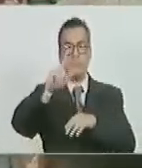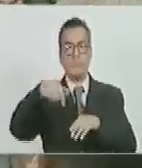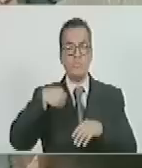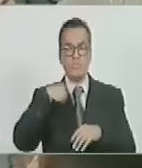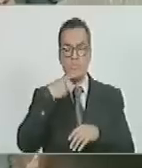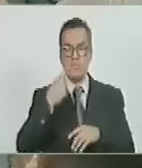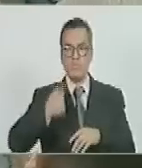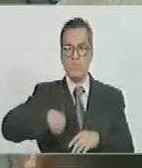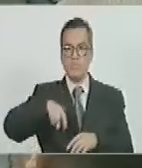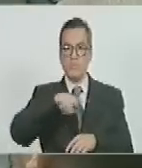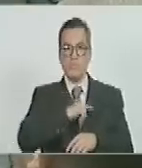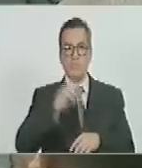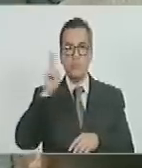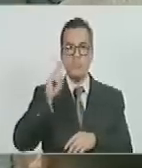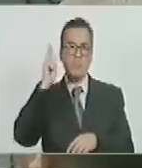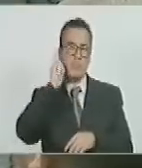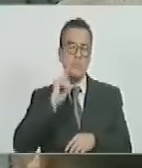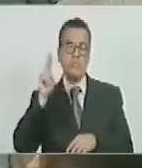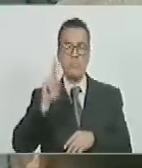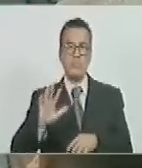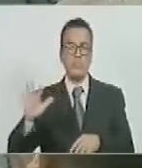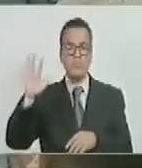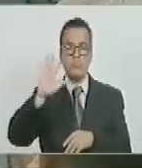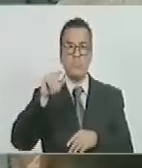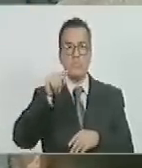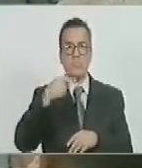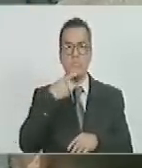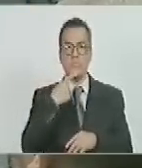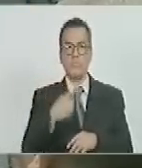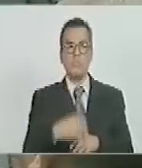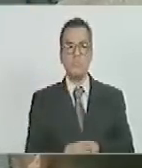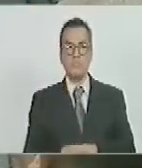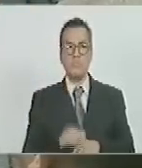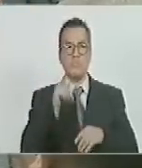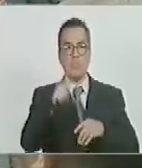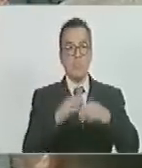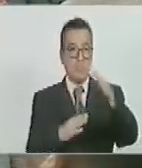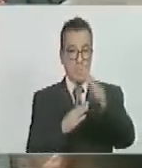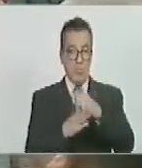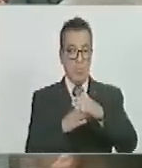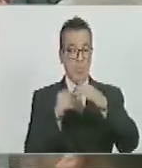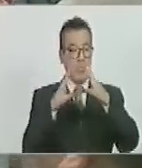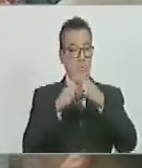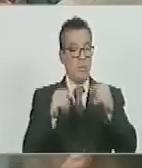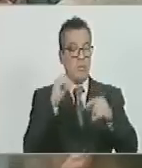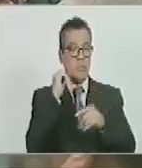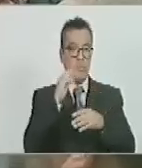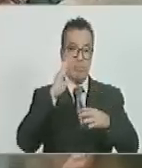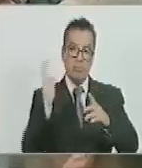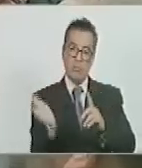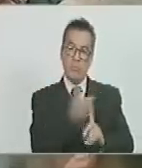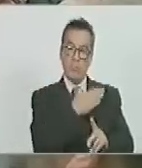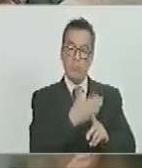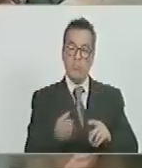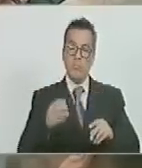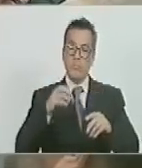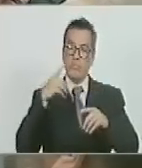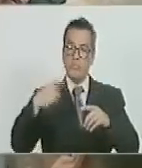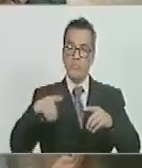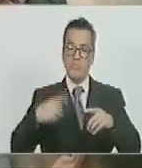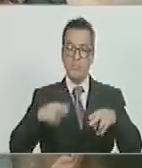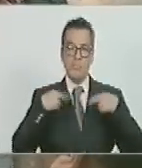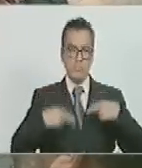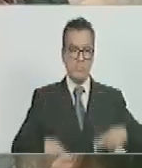acá, desde la República Bolivariana de Venezuela, le decimos que ese alto a las violaciones a los derechos humanos